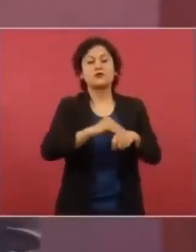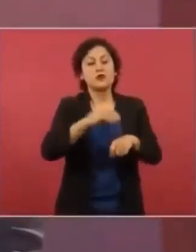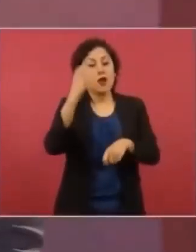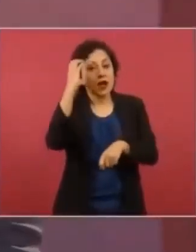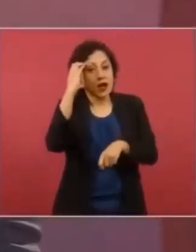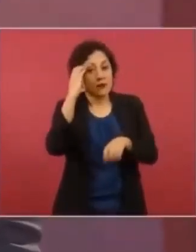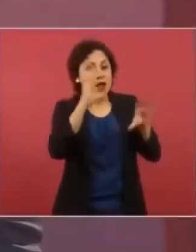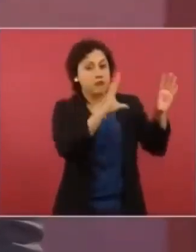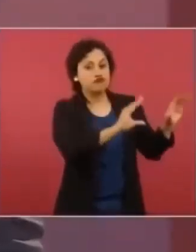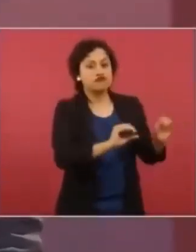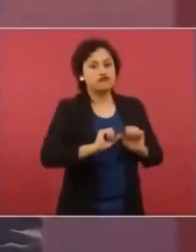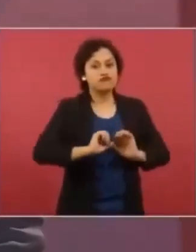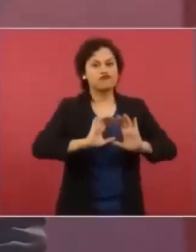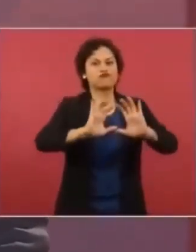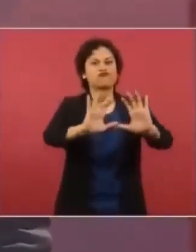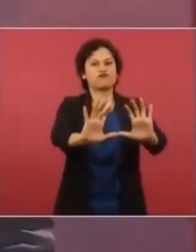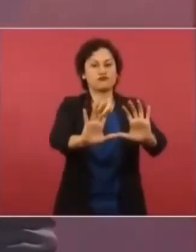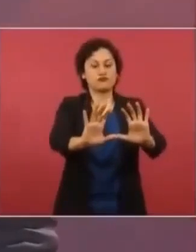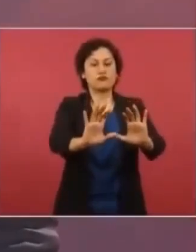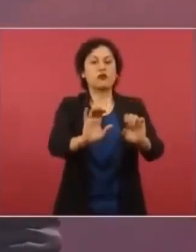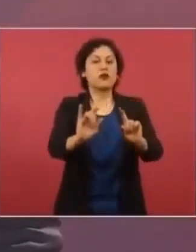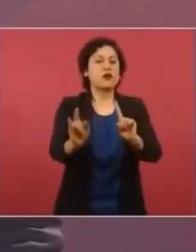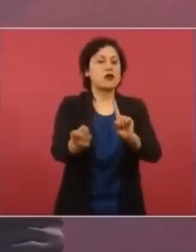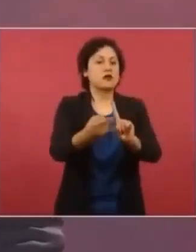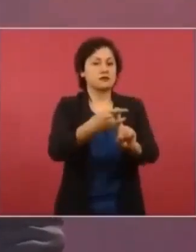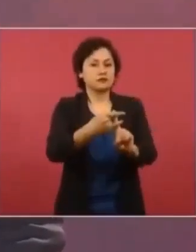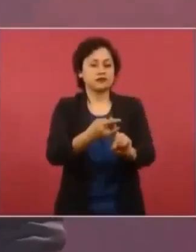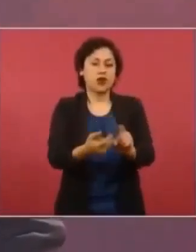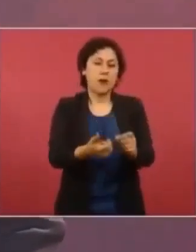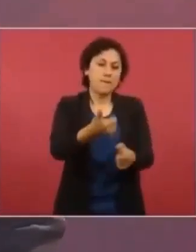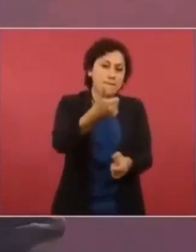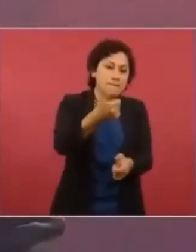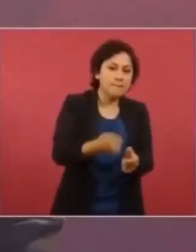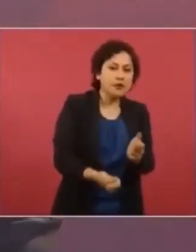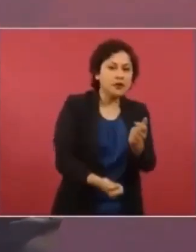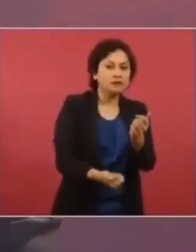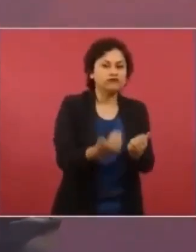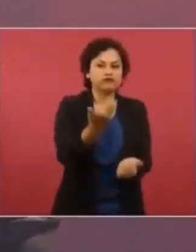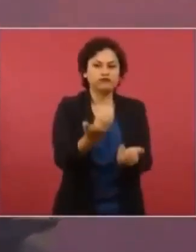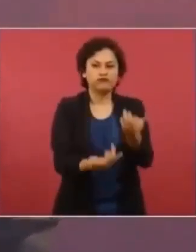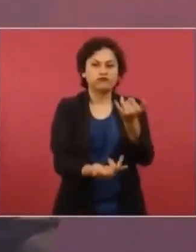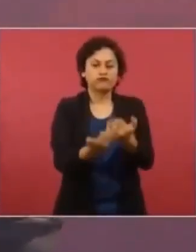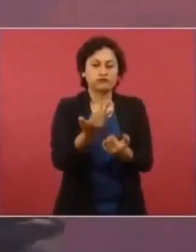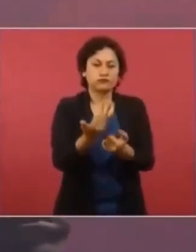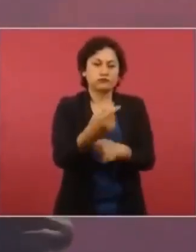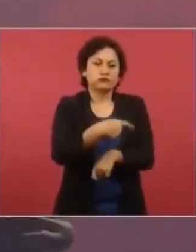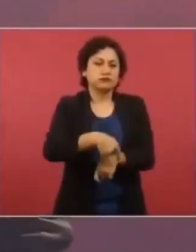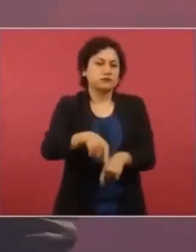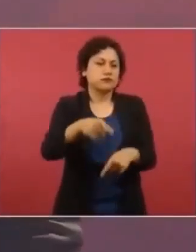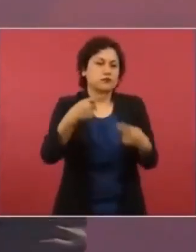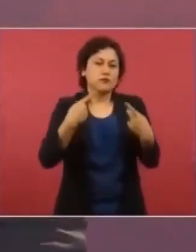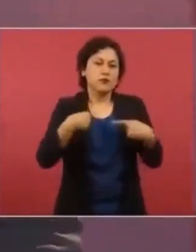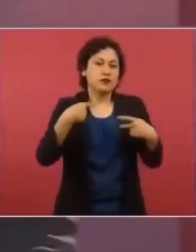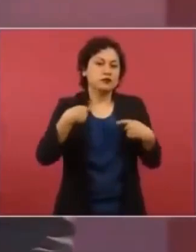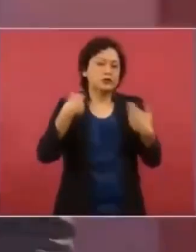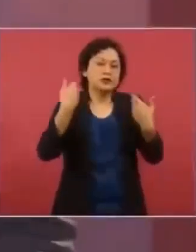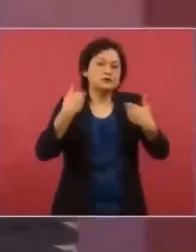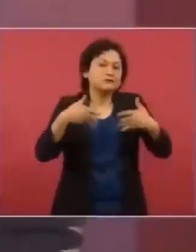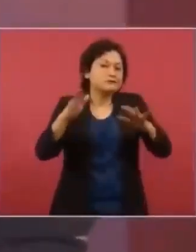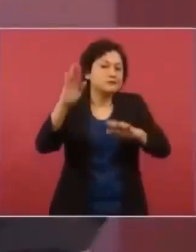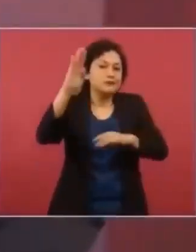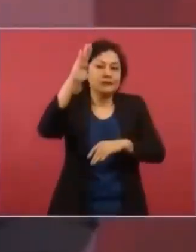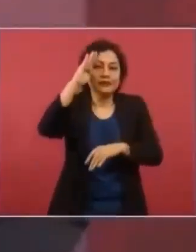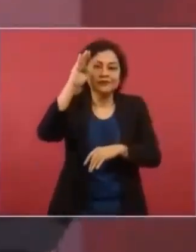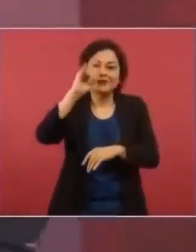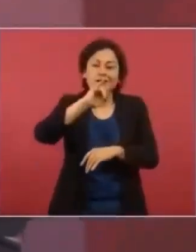del albergue y les prendieron fuego y no imaginaron de que esto iba a